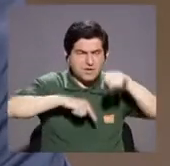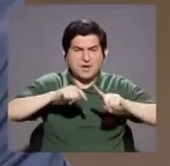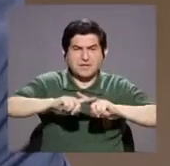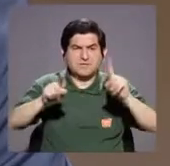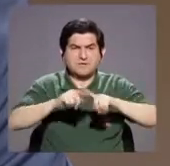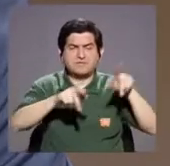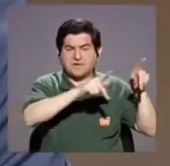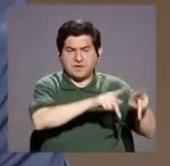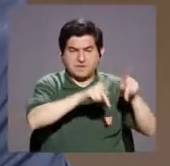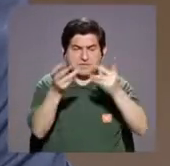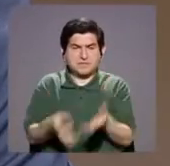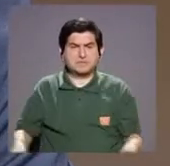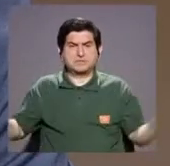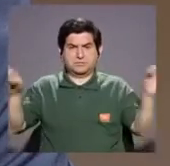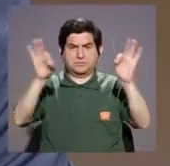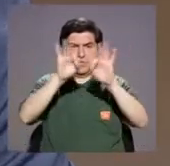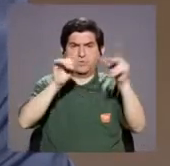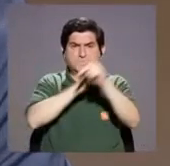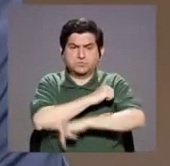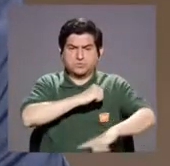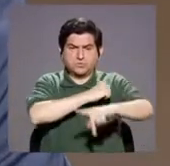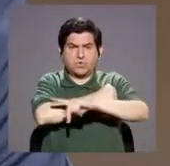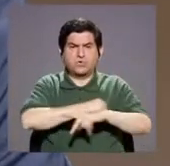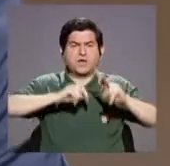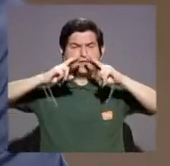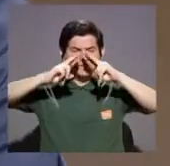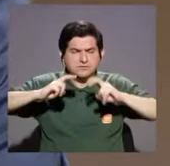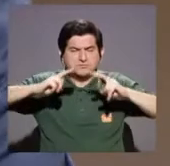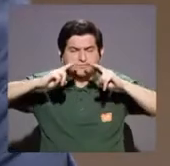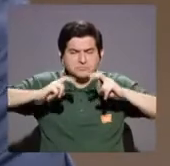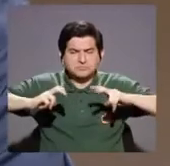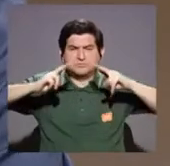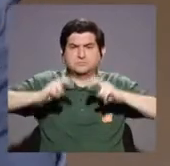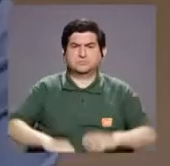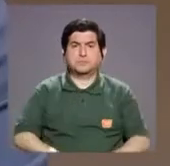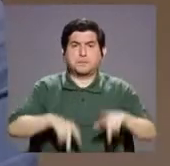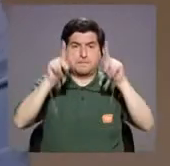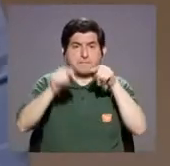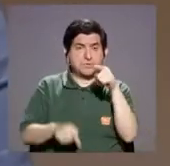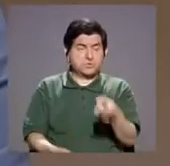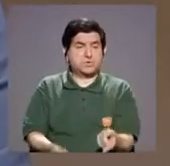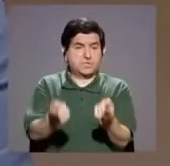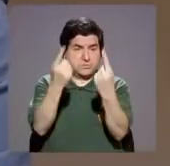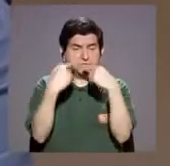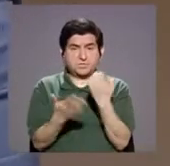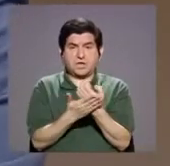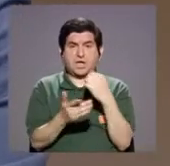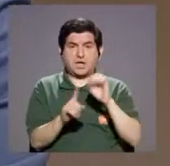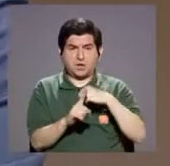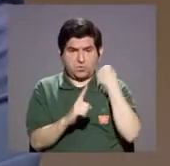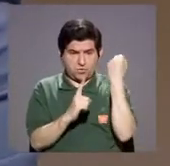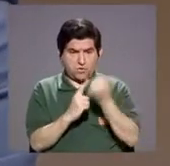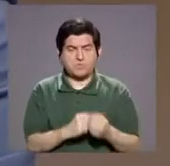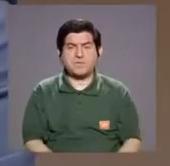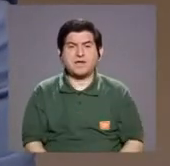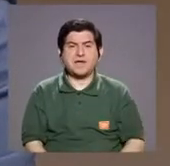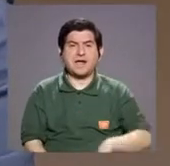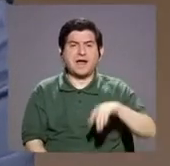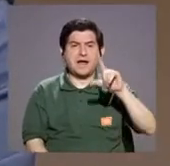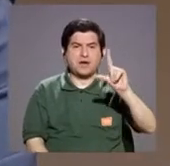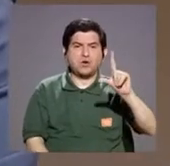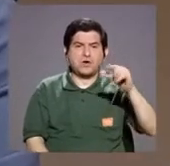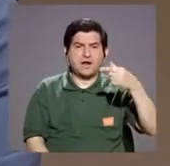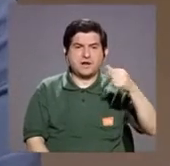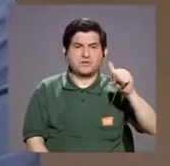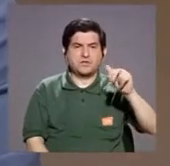diferentes personalidades de nuestro país haciendo análisis por ejemplo buena persona que es otra idea economía sociedad como novenario granier son nuestros